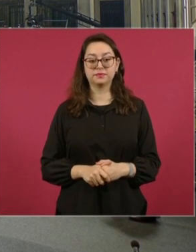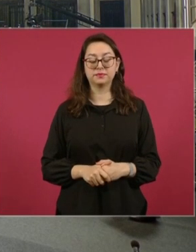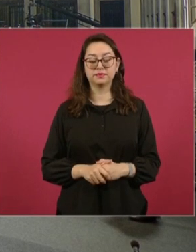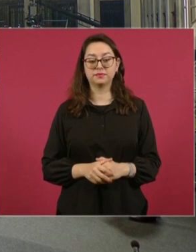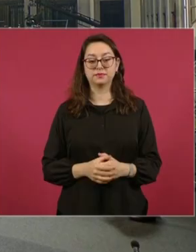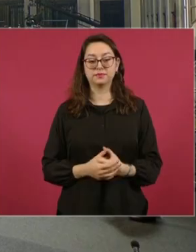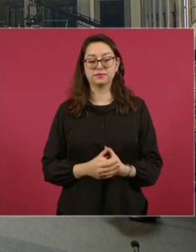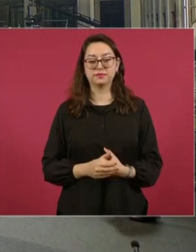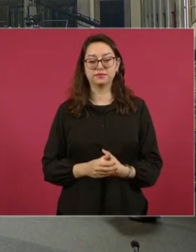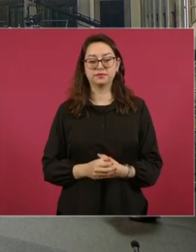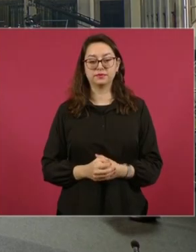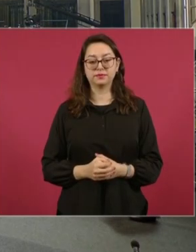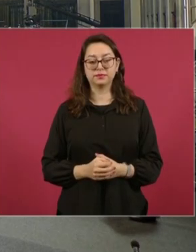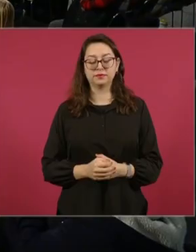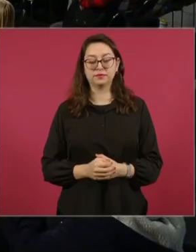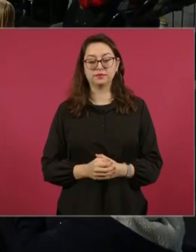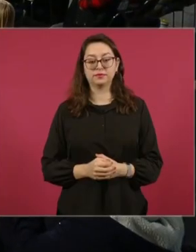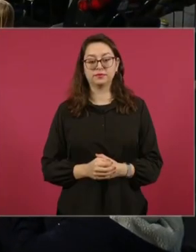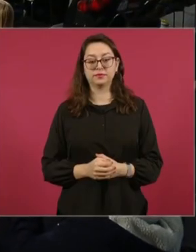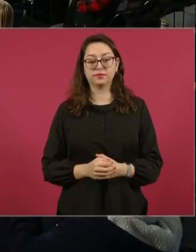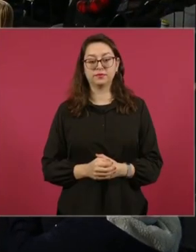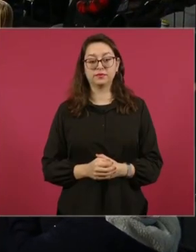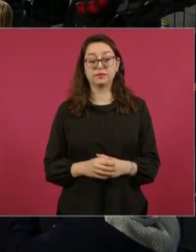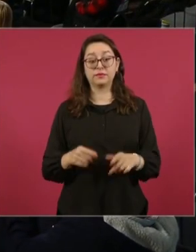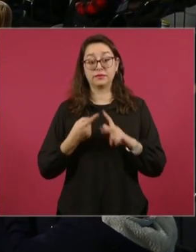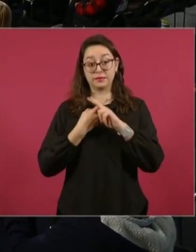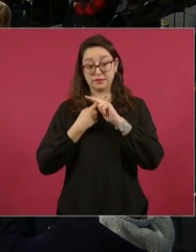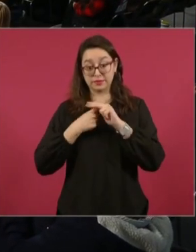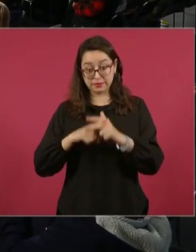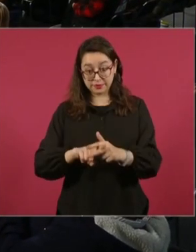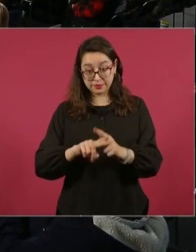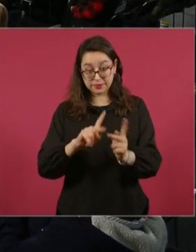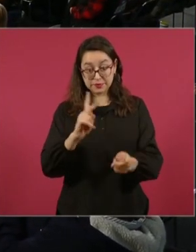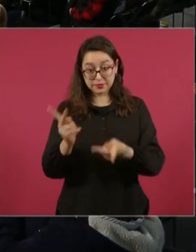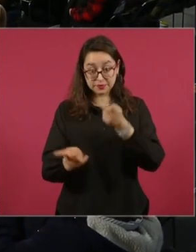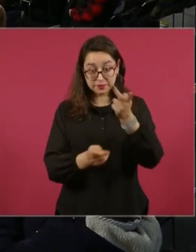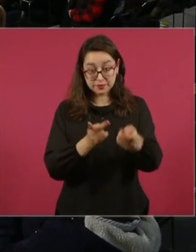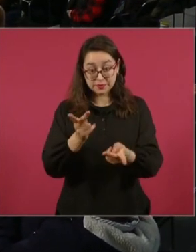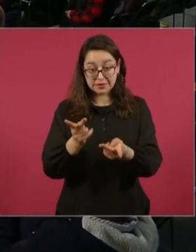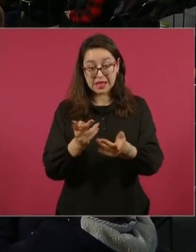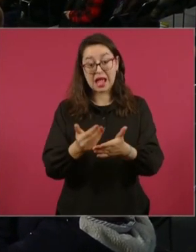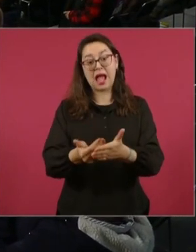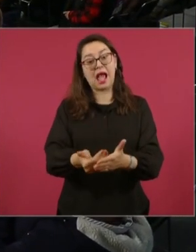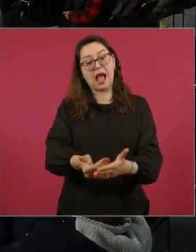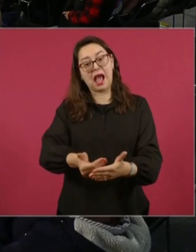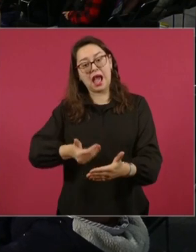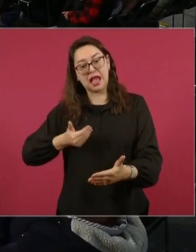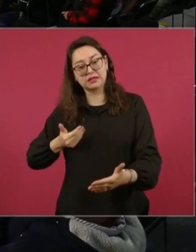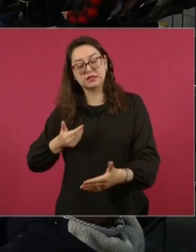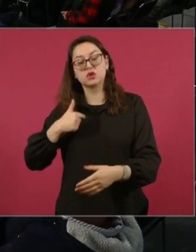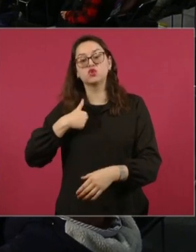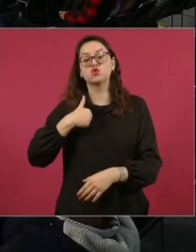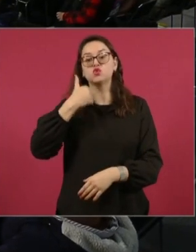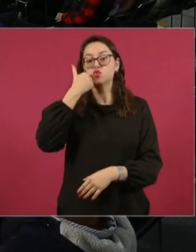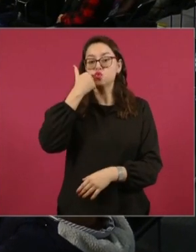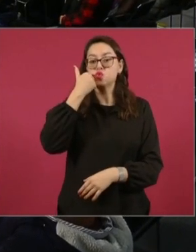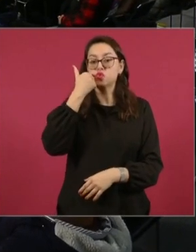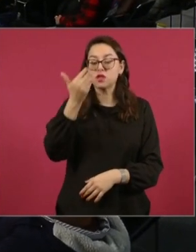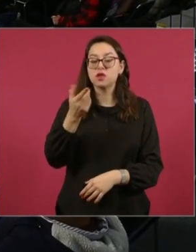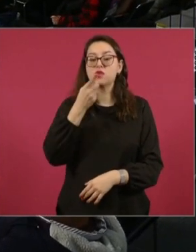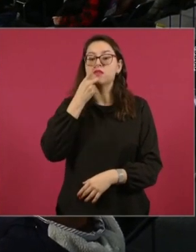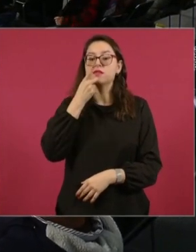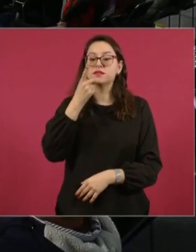Antes de iniciar con mi participación, quisiera yo felicitar a la maestra María Luisa